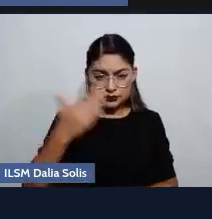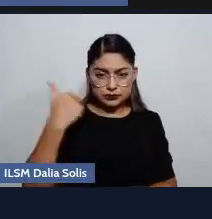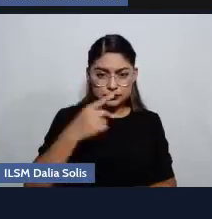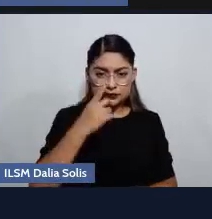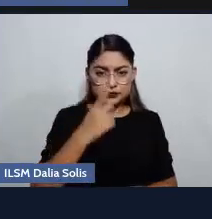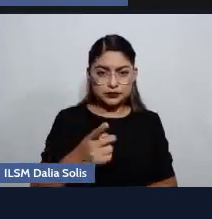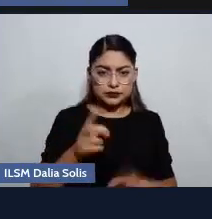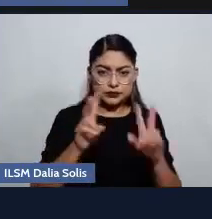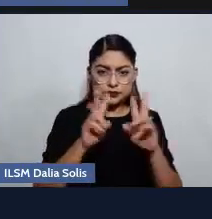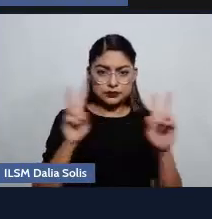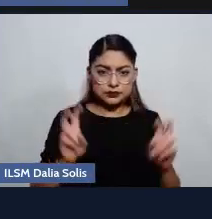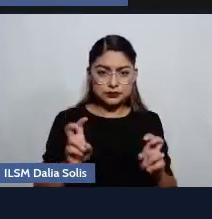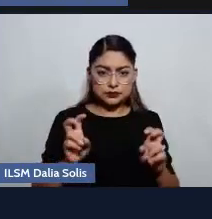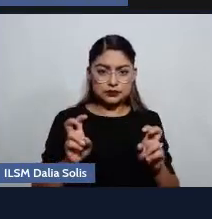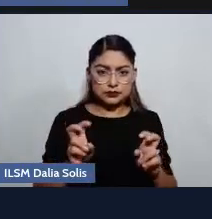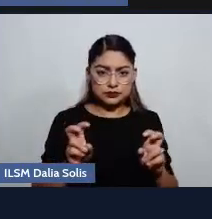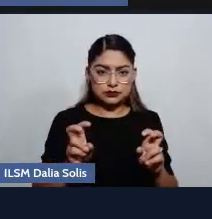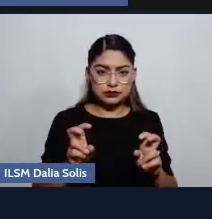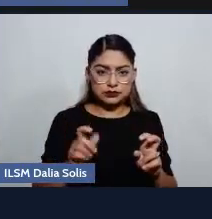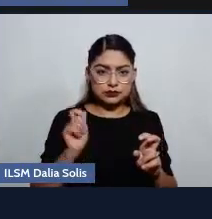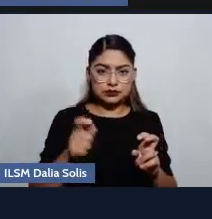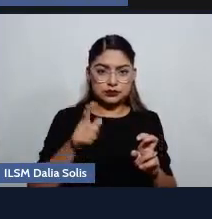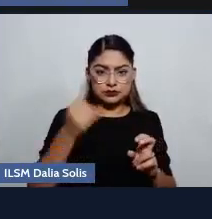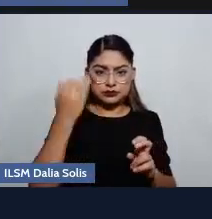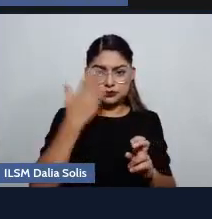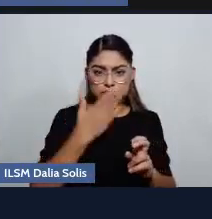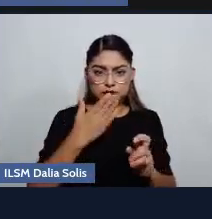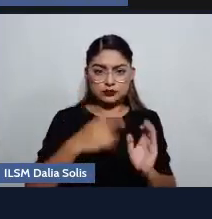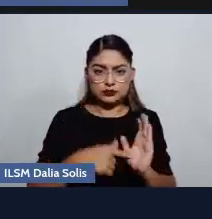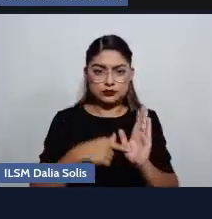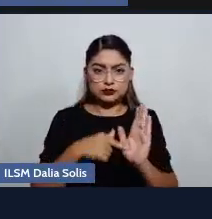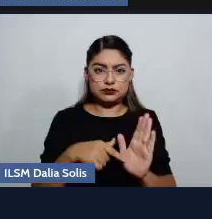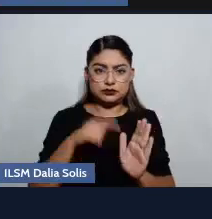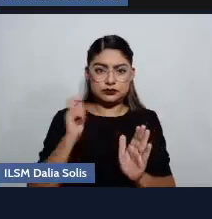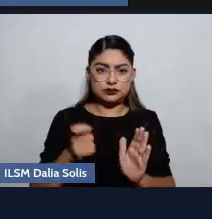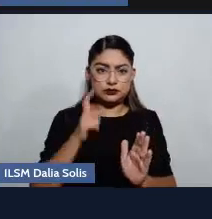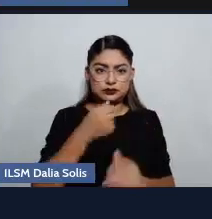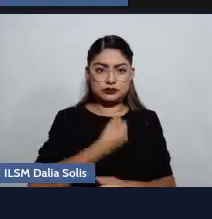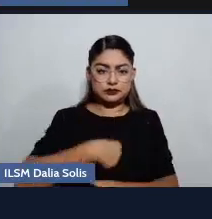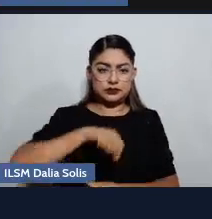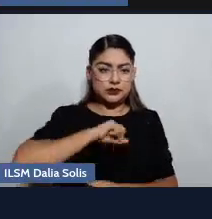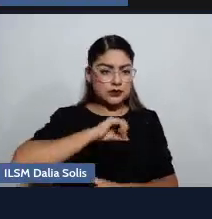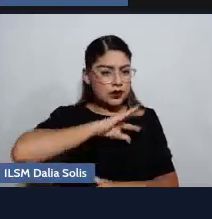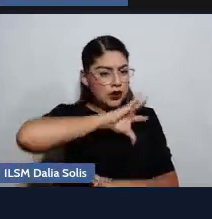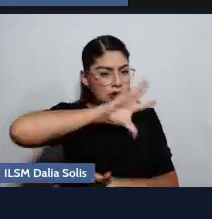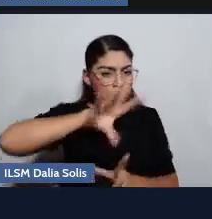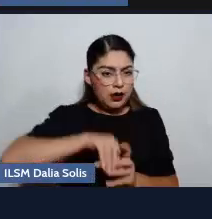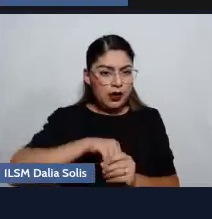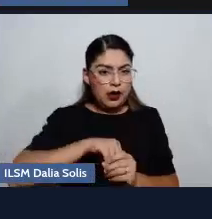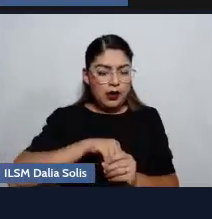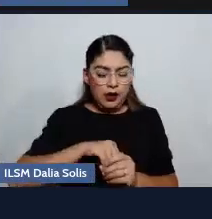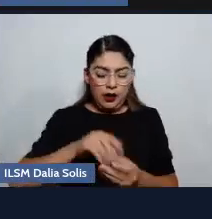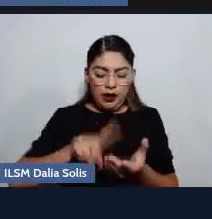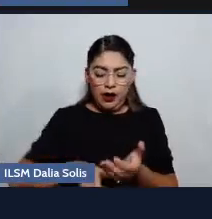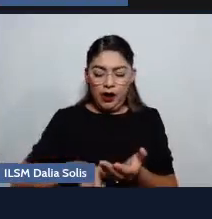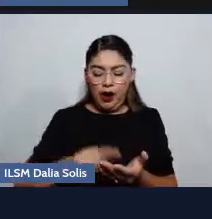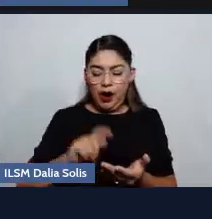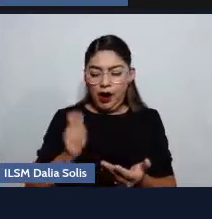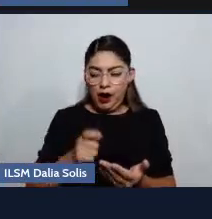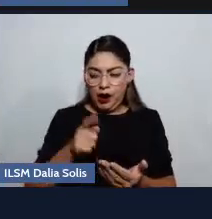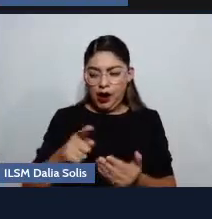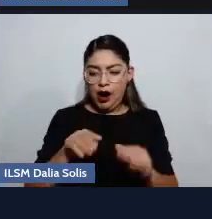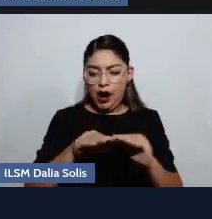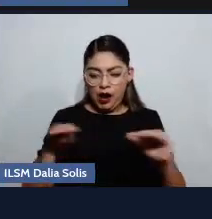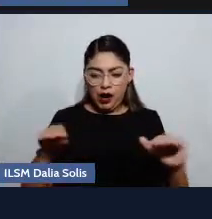pones esa imagen, y la salud integral, pues habla de una parte que sea equitativa, ¿no? O sea, la igualdad, le damos